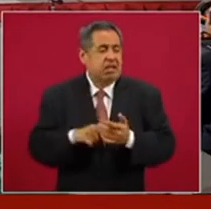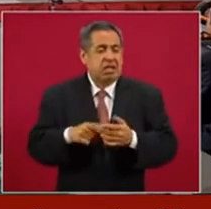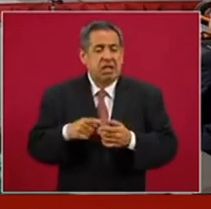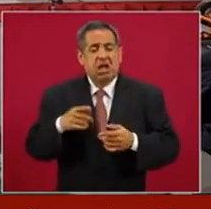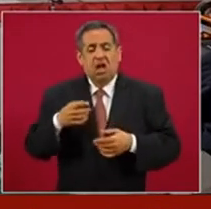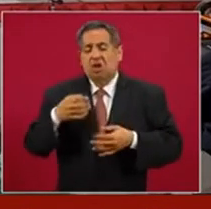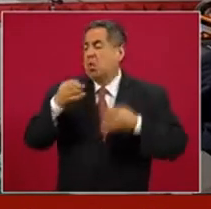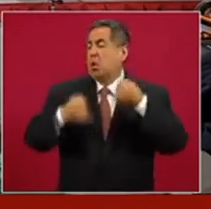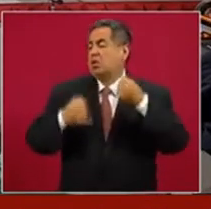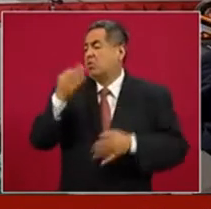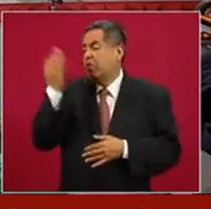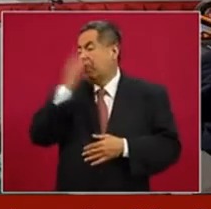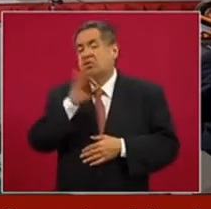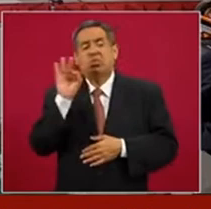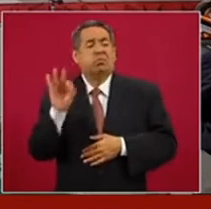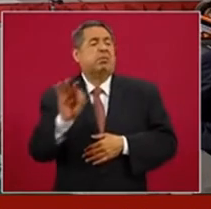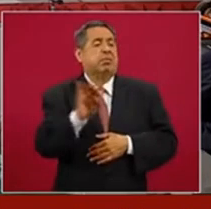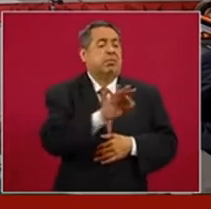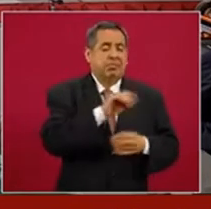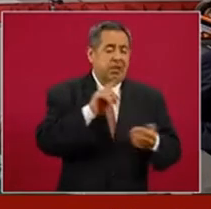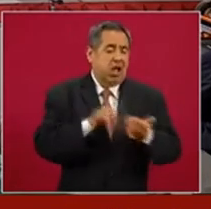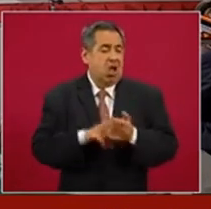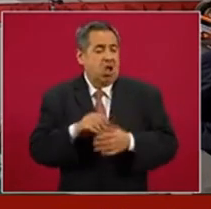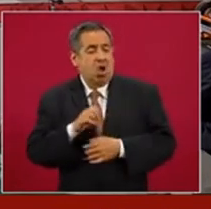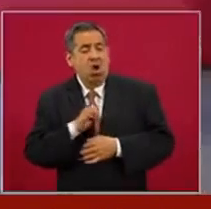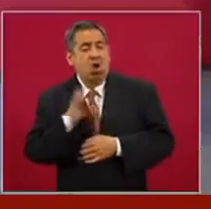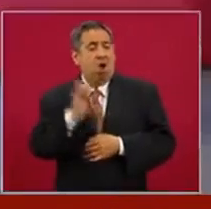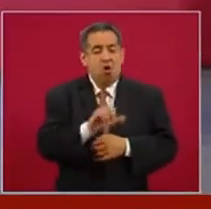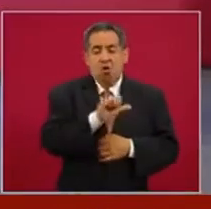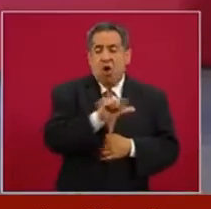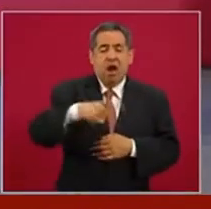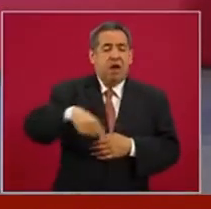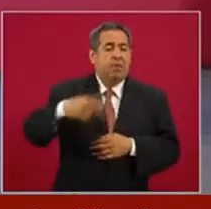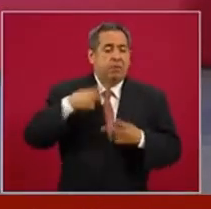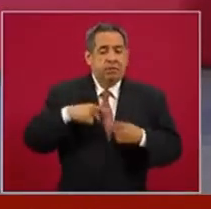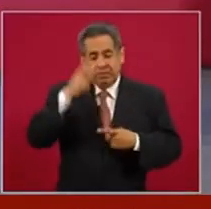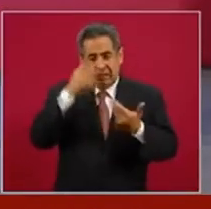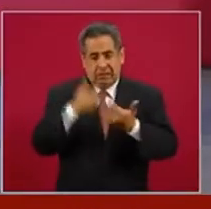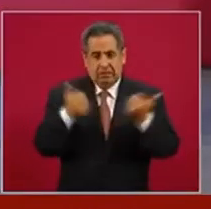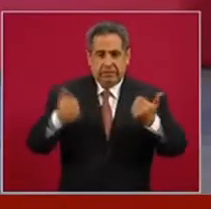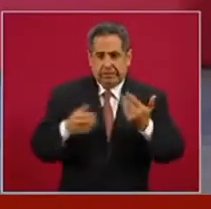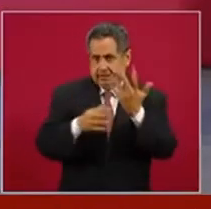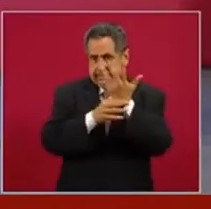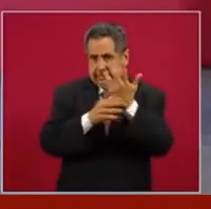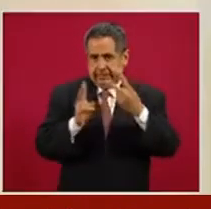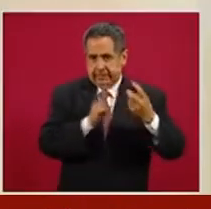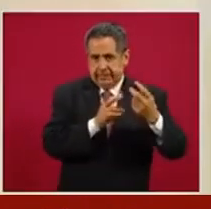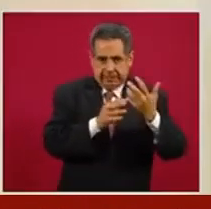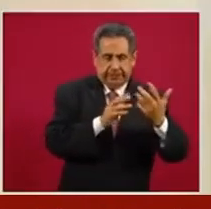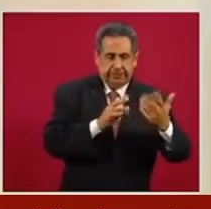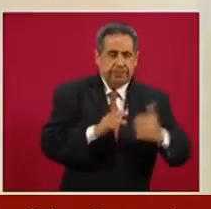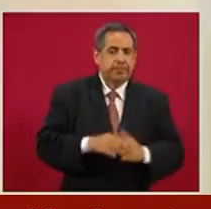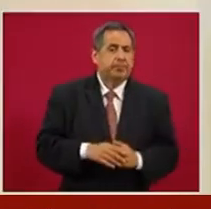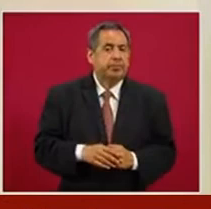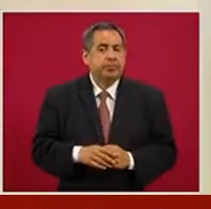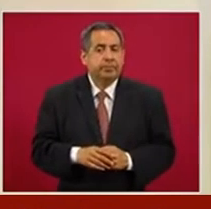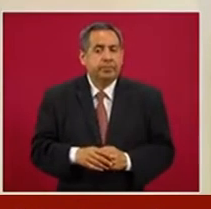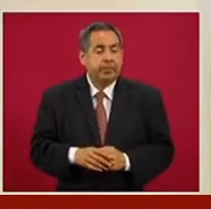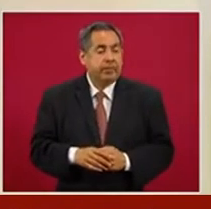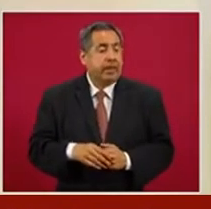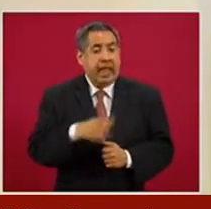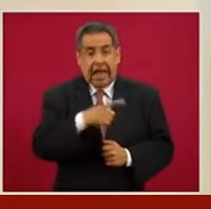y propala falsedades y siembra odio y división en México. Estas son citas del documento.